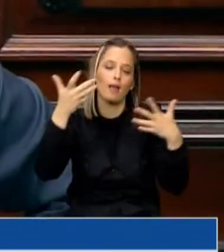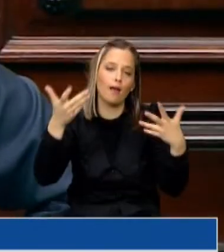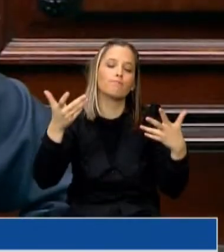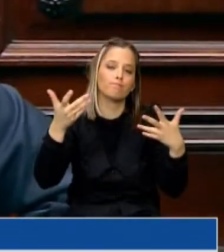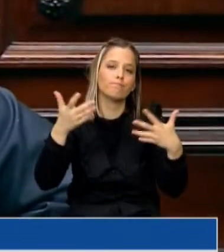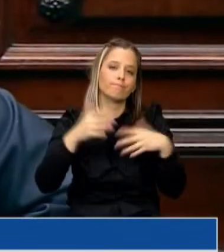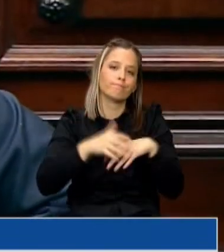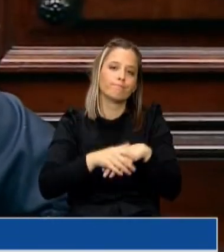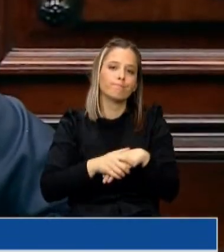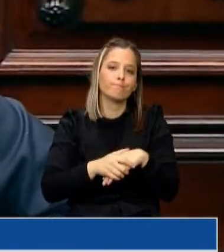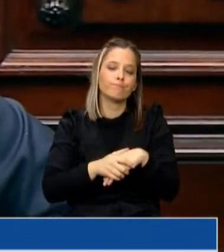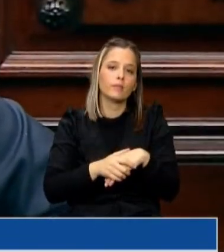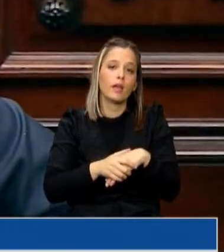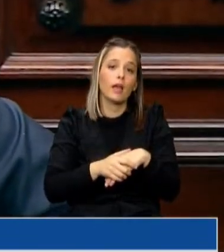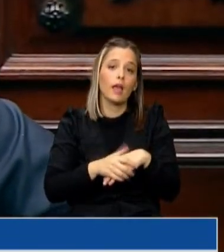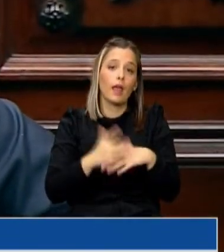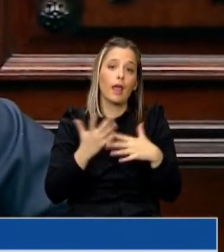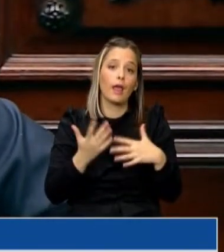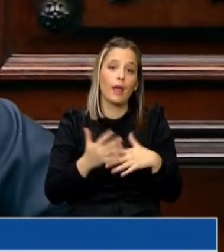que